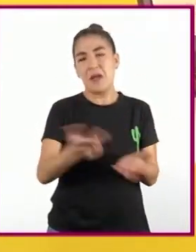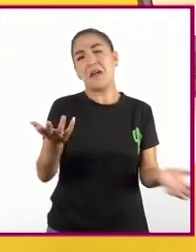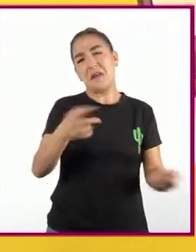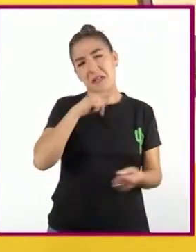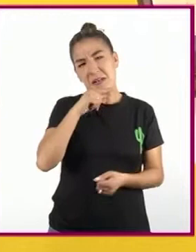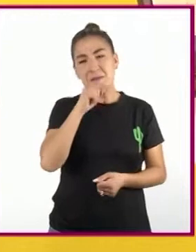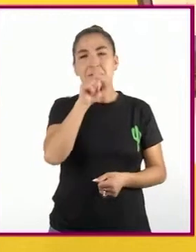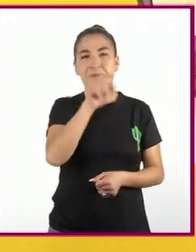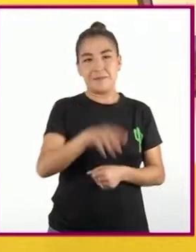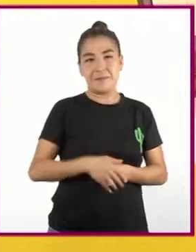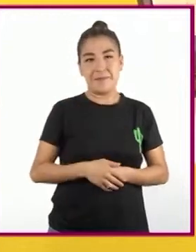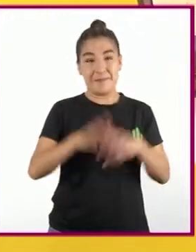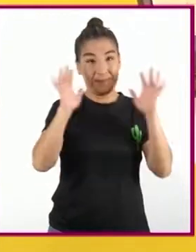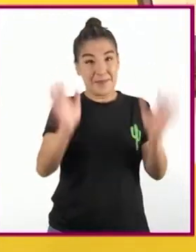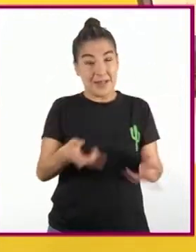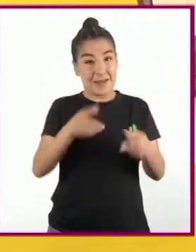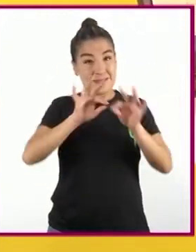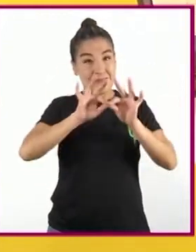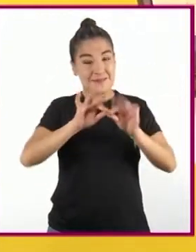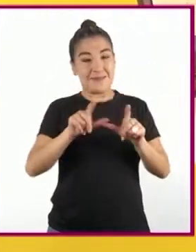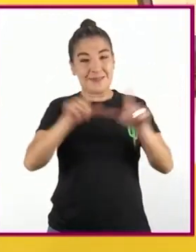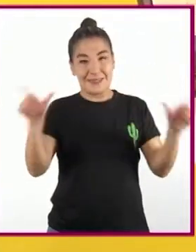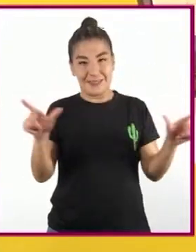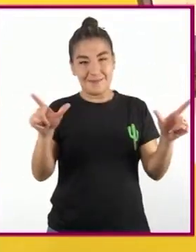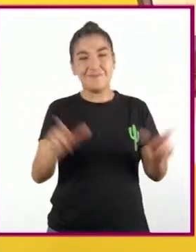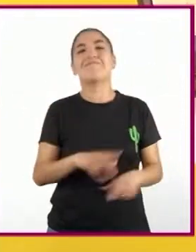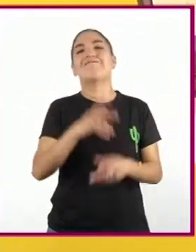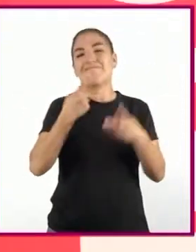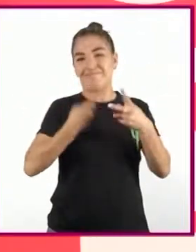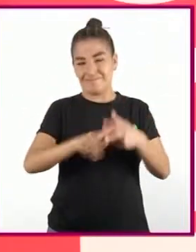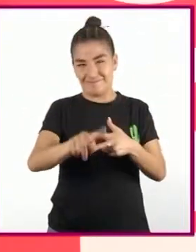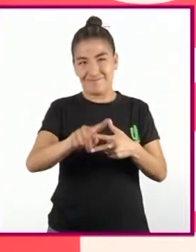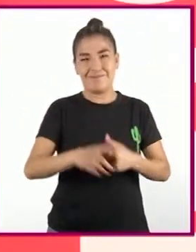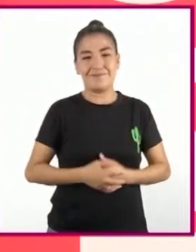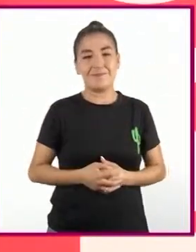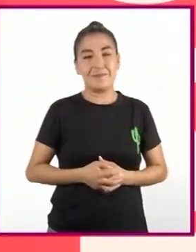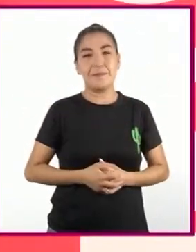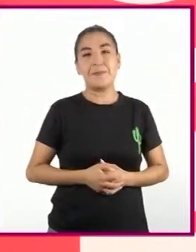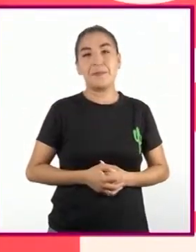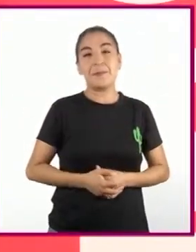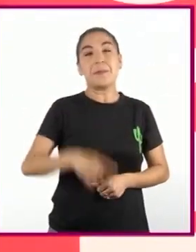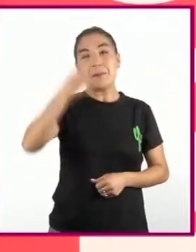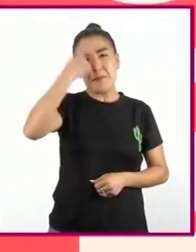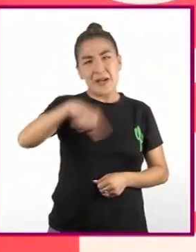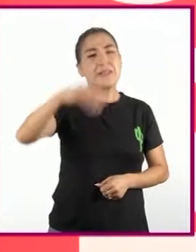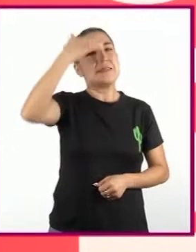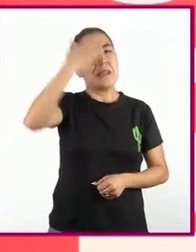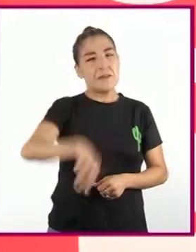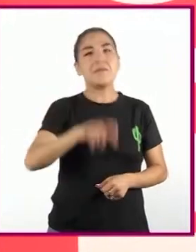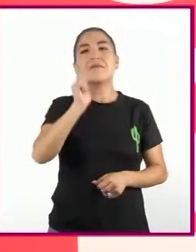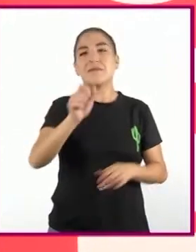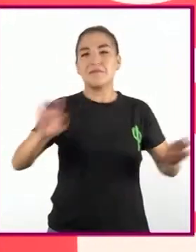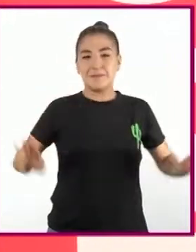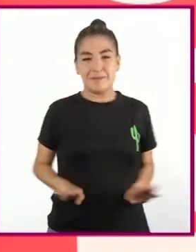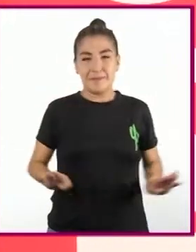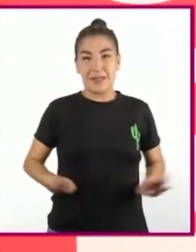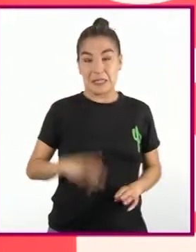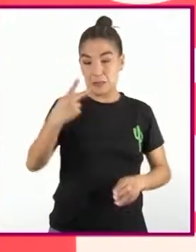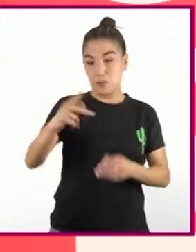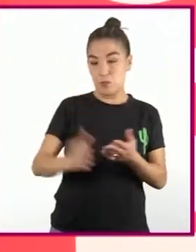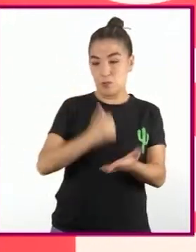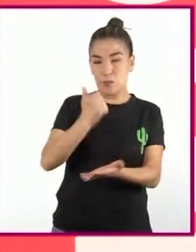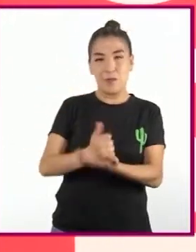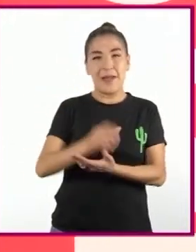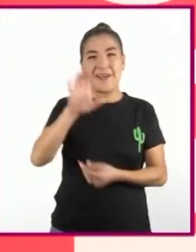lápiz. ¿Listas y listos? ¡Comenzamos! Para conocer las características de la ciudad de Cantona,